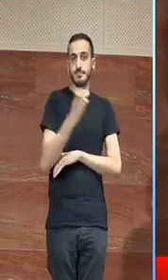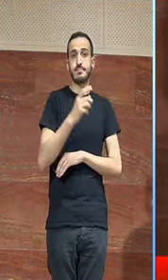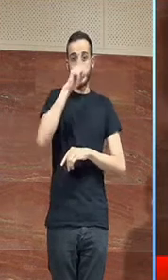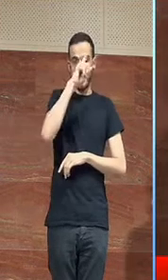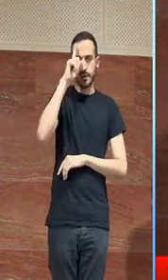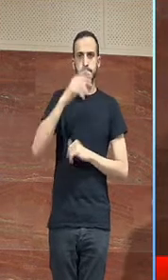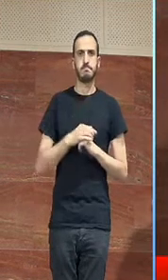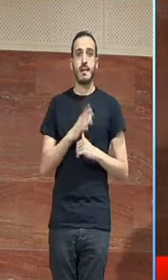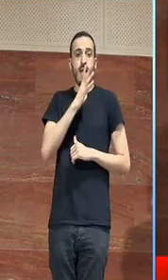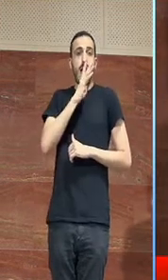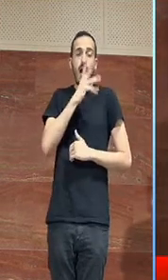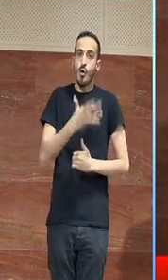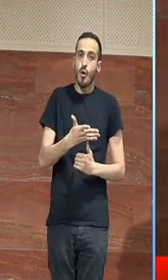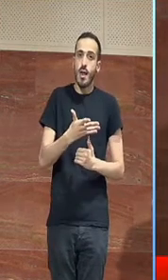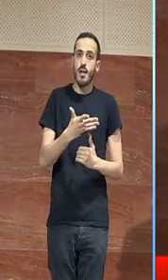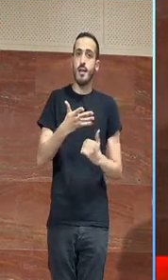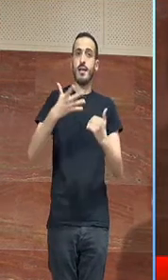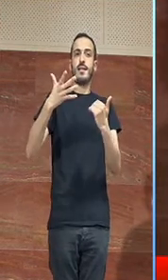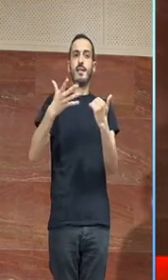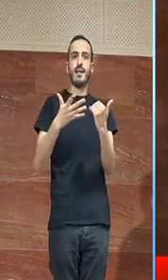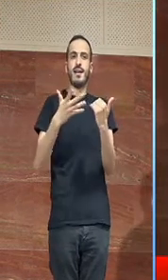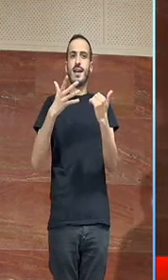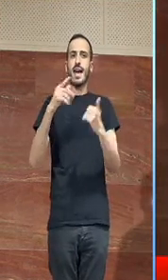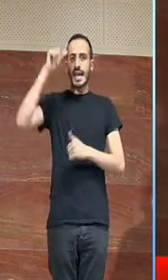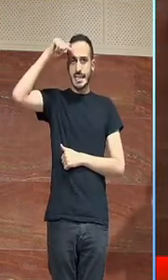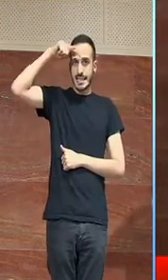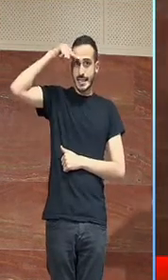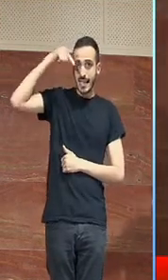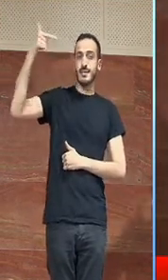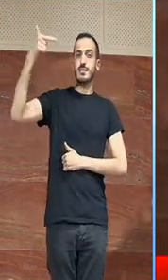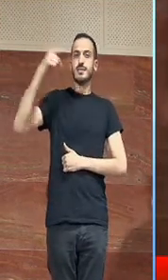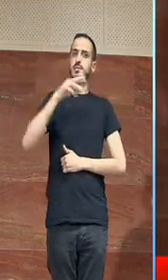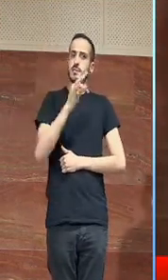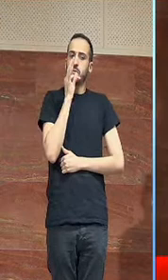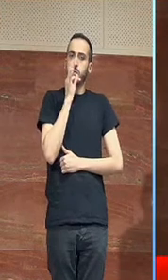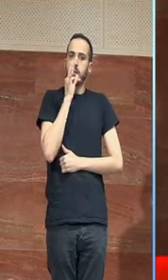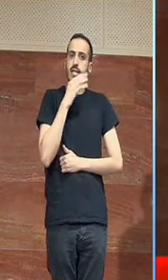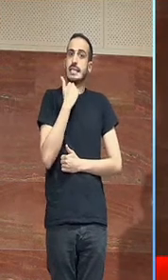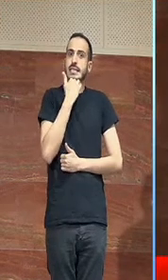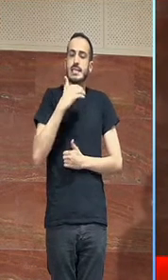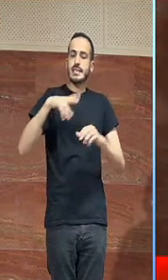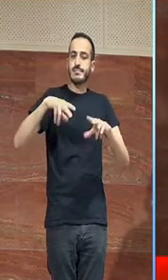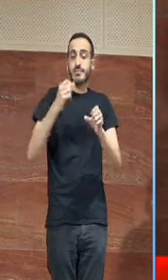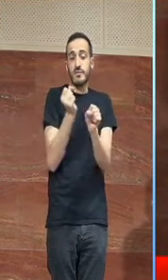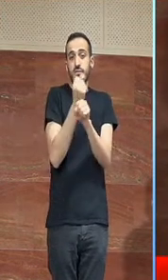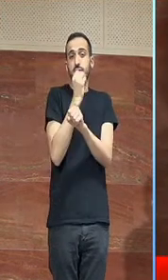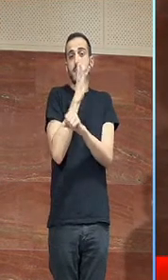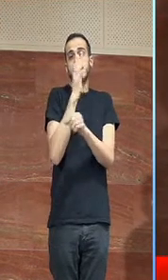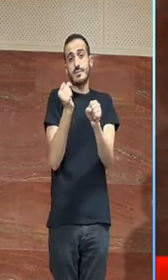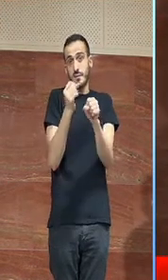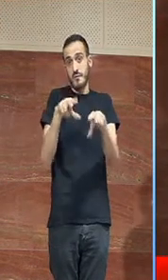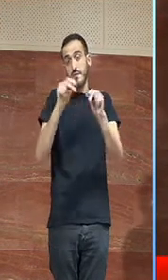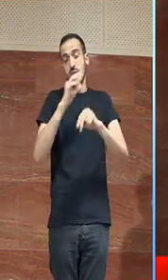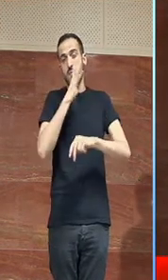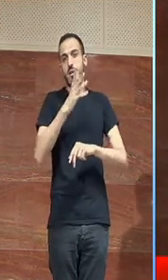Actualmente se encuentra finalizando la redacción de la tesis doctoral en arquitectura, con una investigación en el ámbito de habitabilidad básica. Es